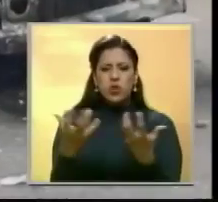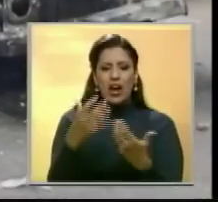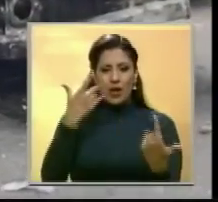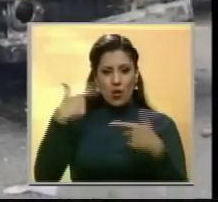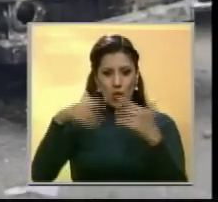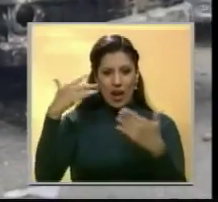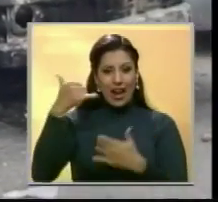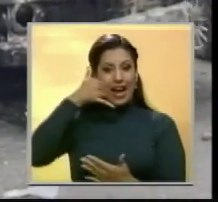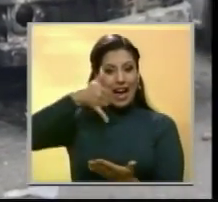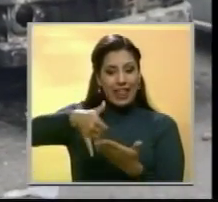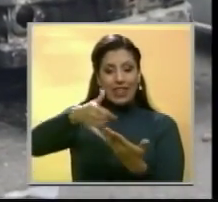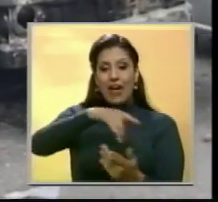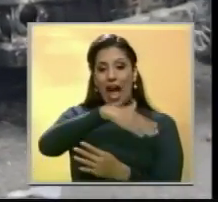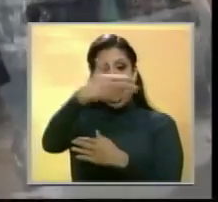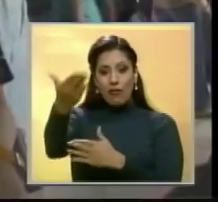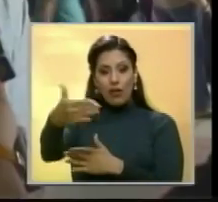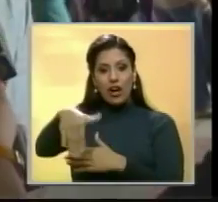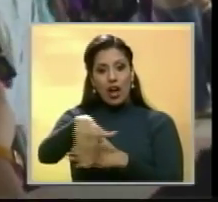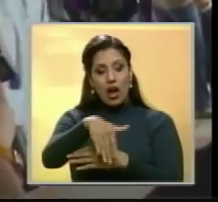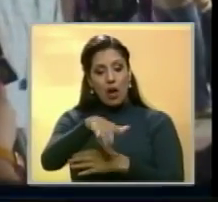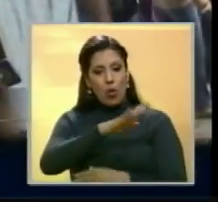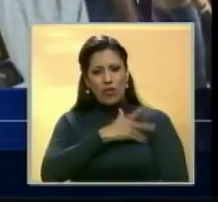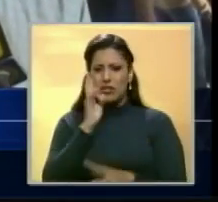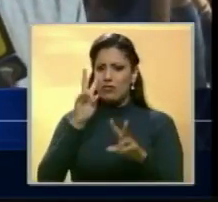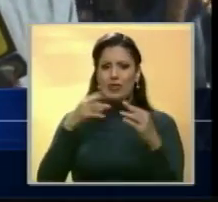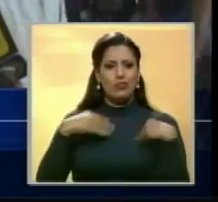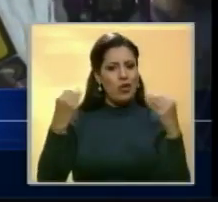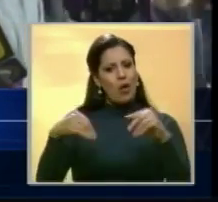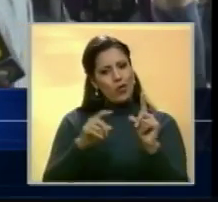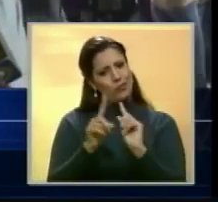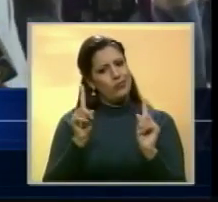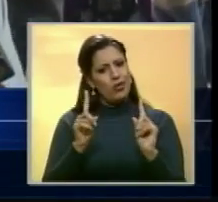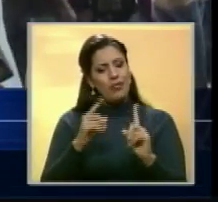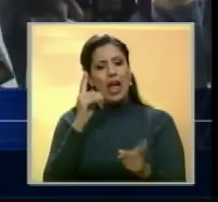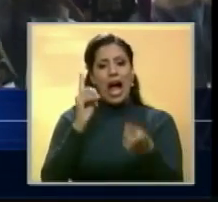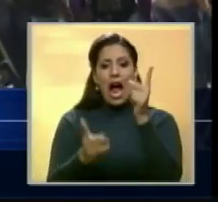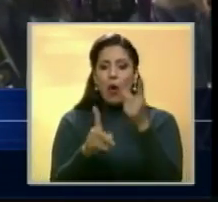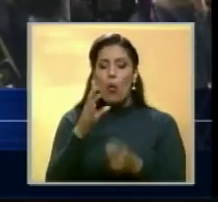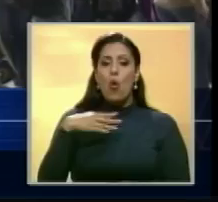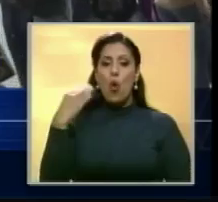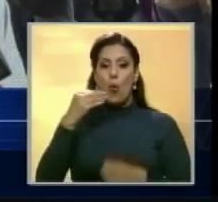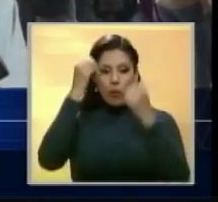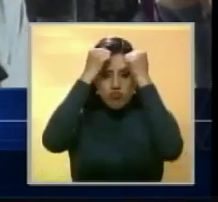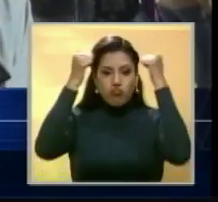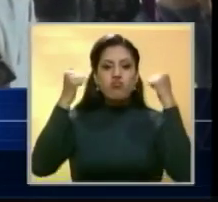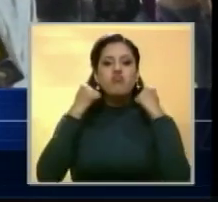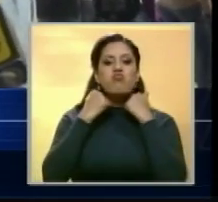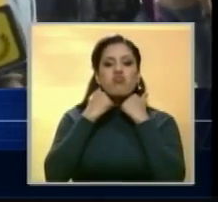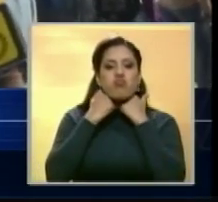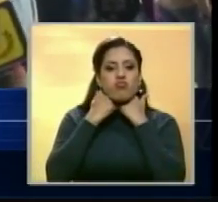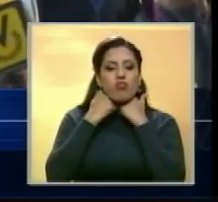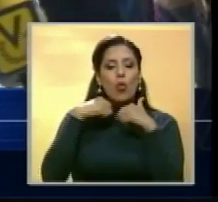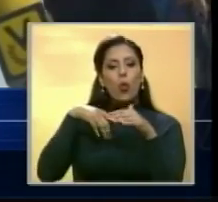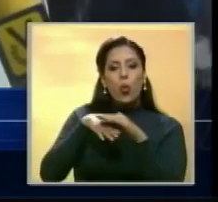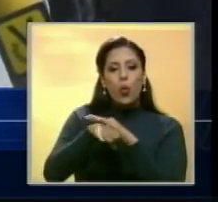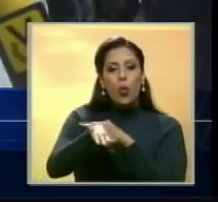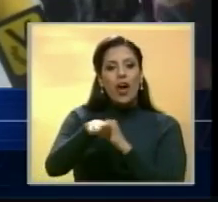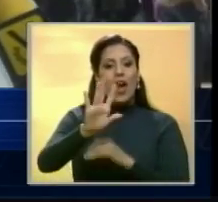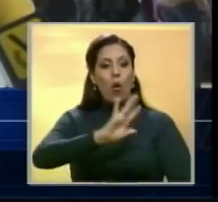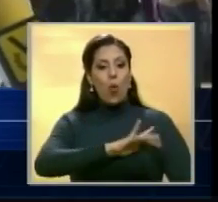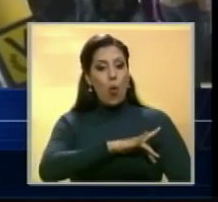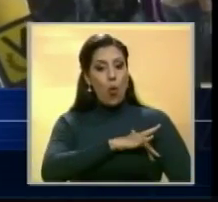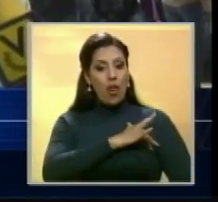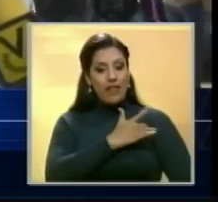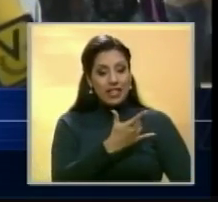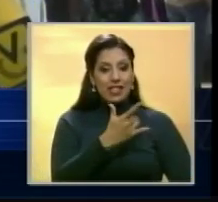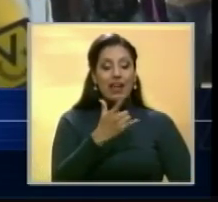de la CanTV a las afueras de la ULA. Es deplorable que algunos jóvenes encapuchados se infiltren en el campus